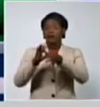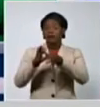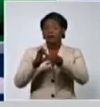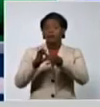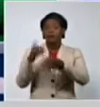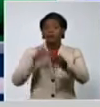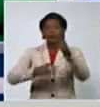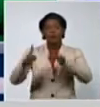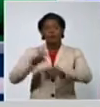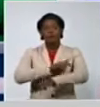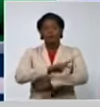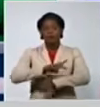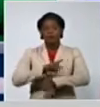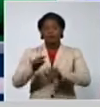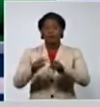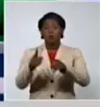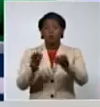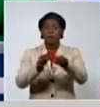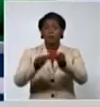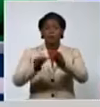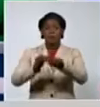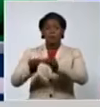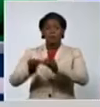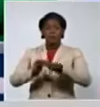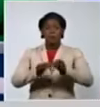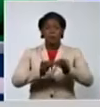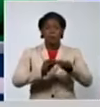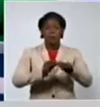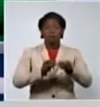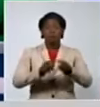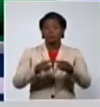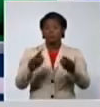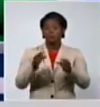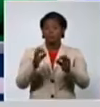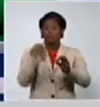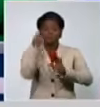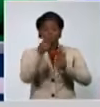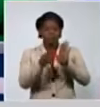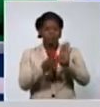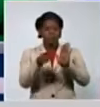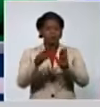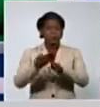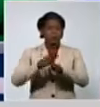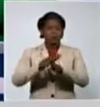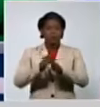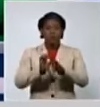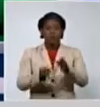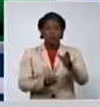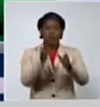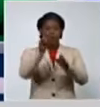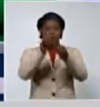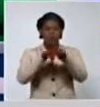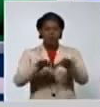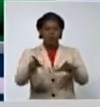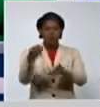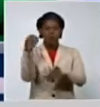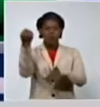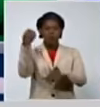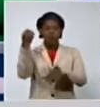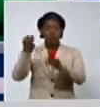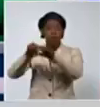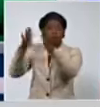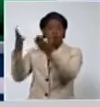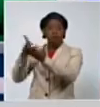Riesgo de transmisión. Sus características hacen que se comporte así. Y el mundo lo ha demostrado,